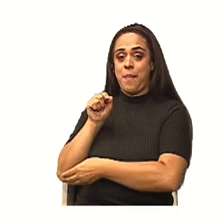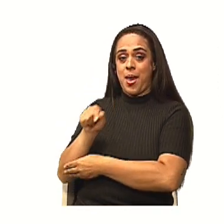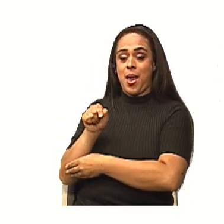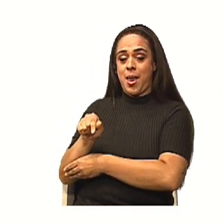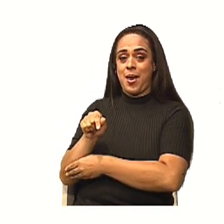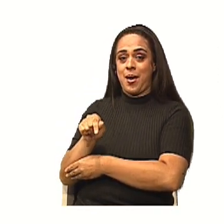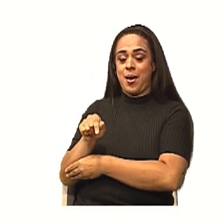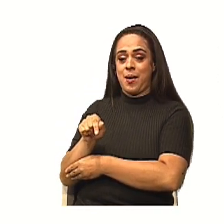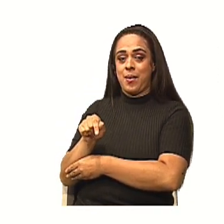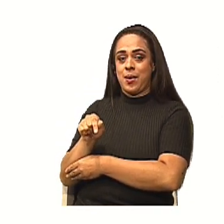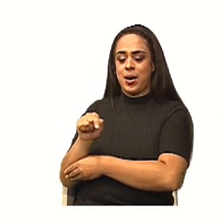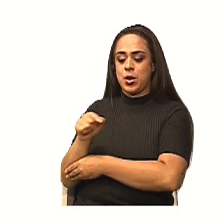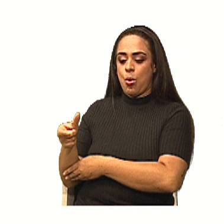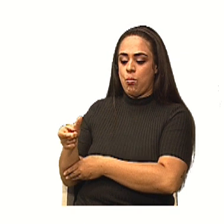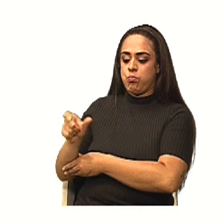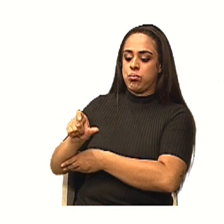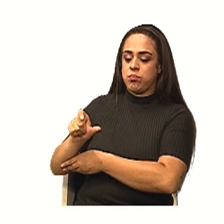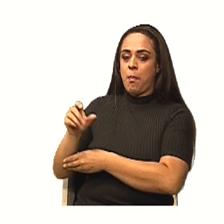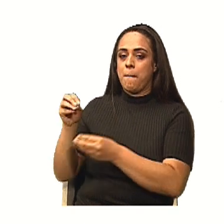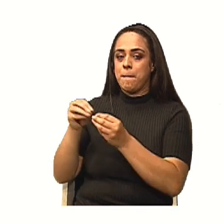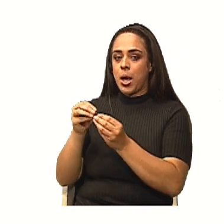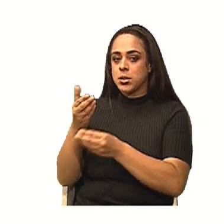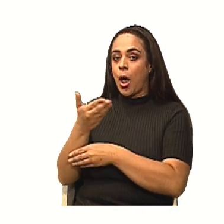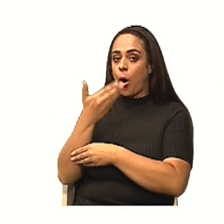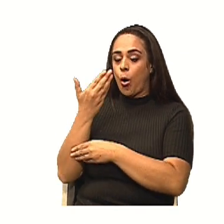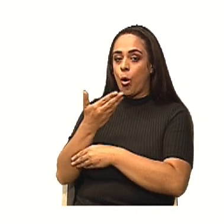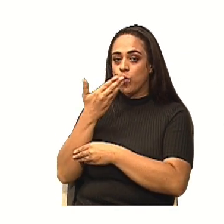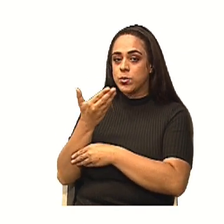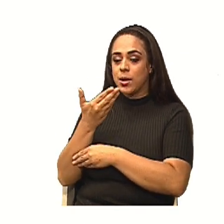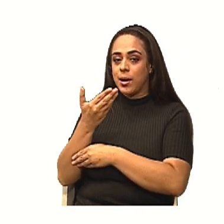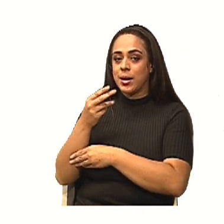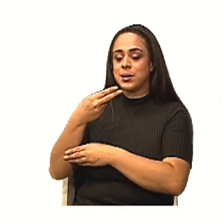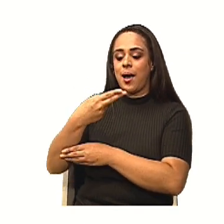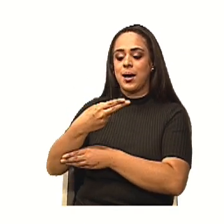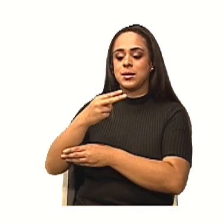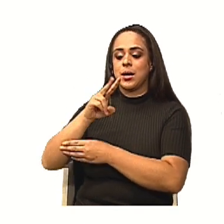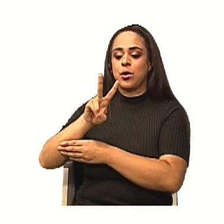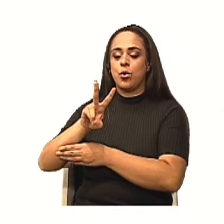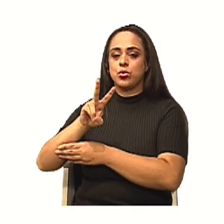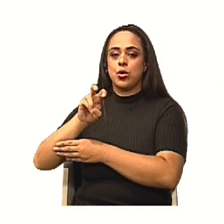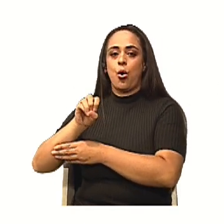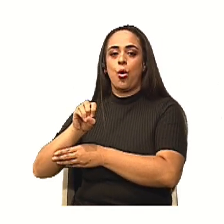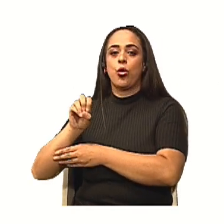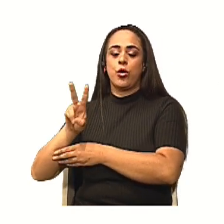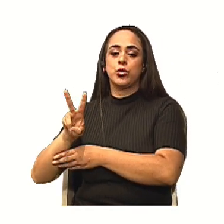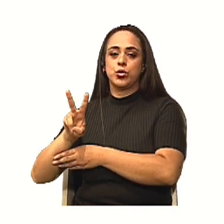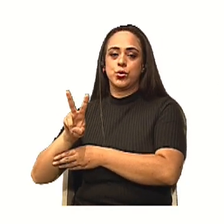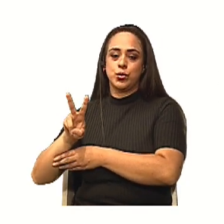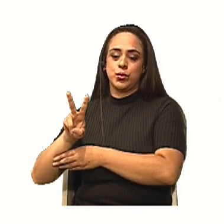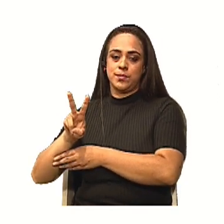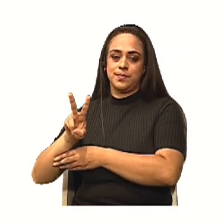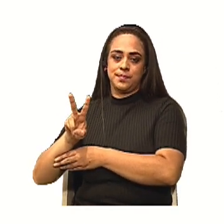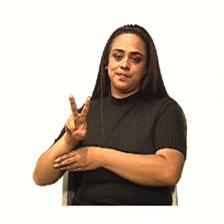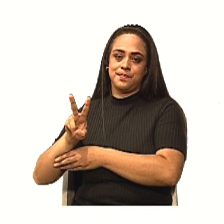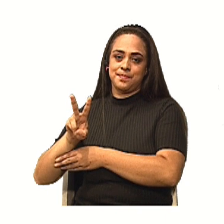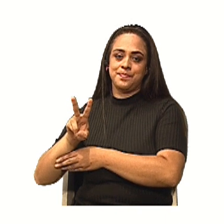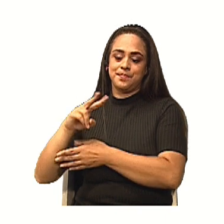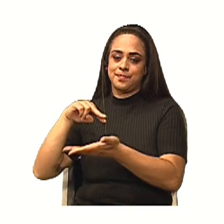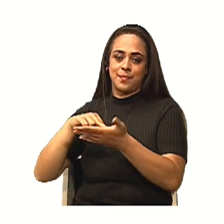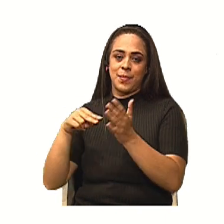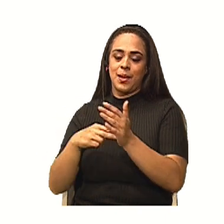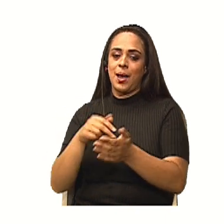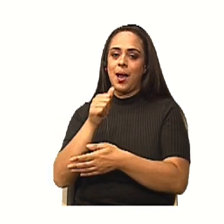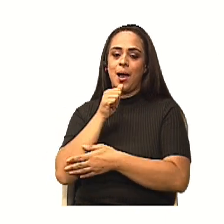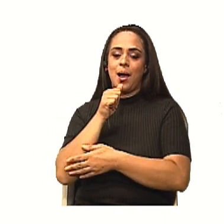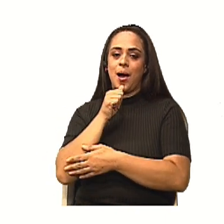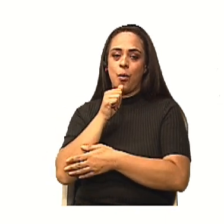por ejemplo, le agrego un átomo más de oxígeno, sería H2O2, ya no sería agua. Eso